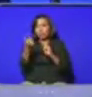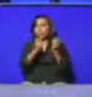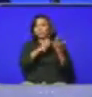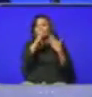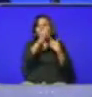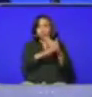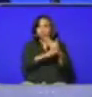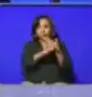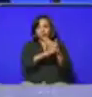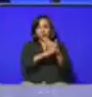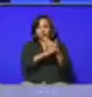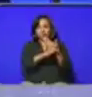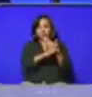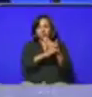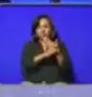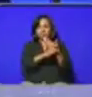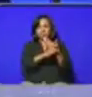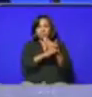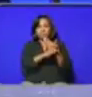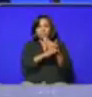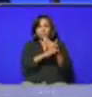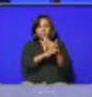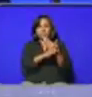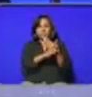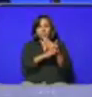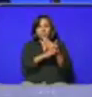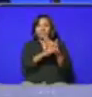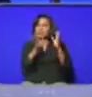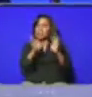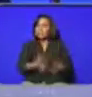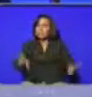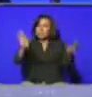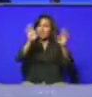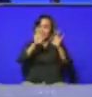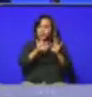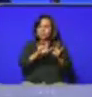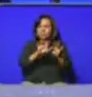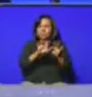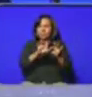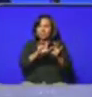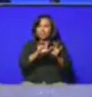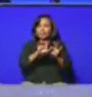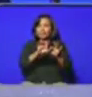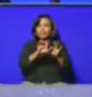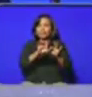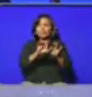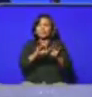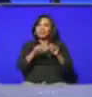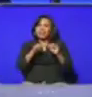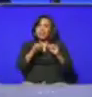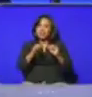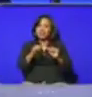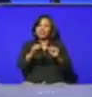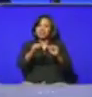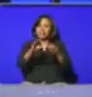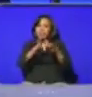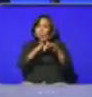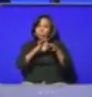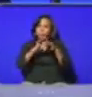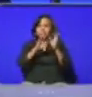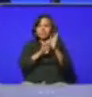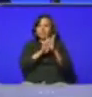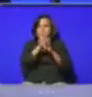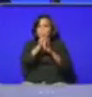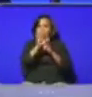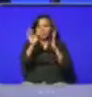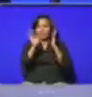sea compatible con la demanda, sino también que sea compatible con el desarrollo de la tecnología, de los procesos, de las técnicas